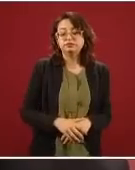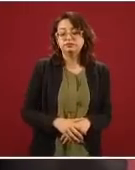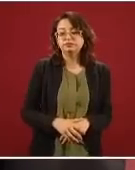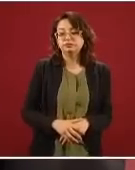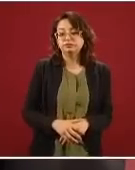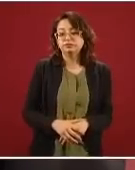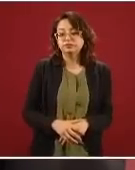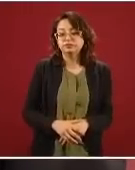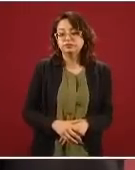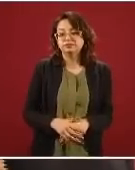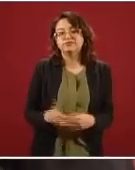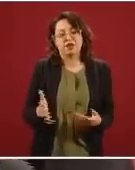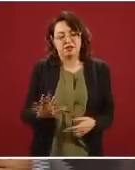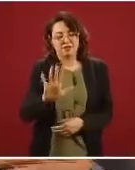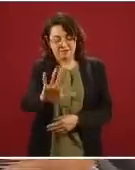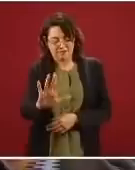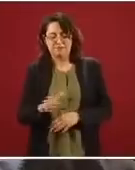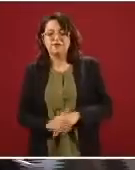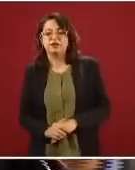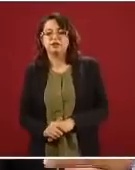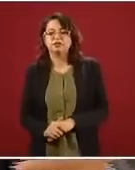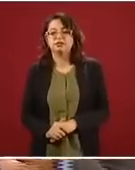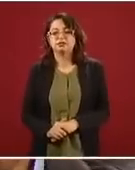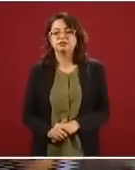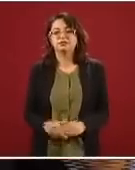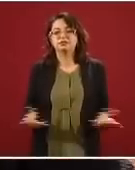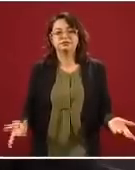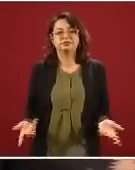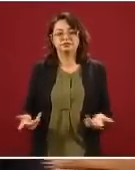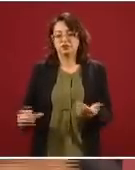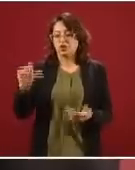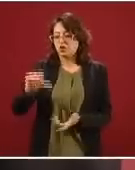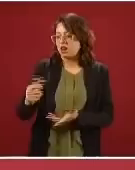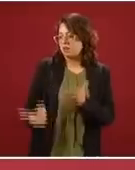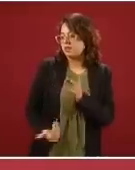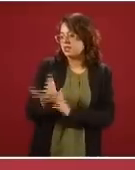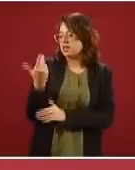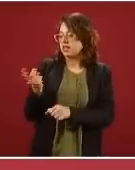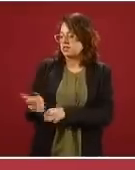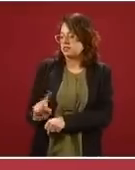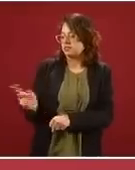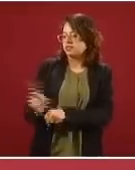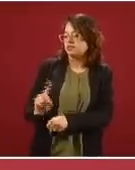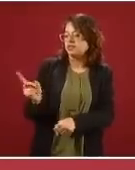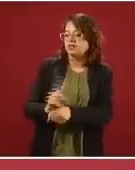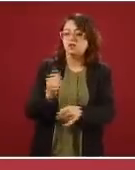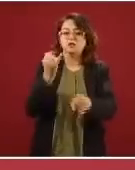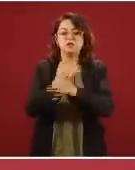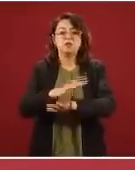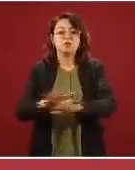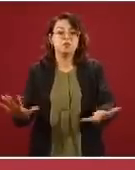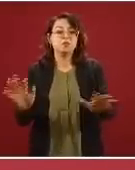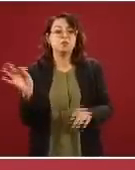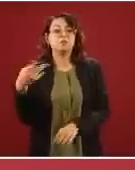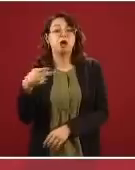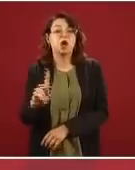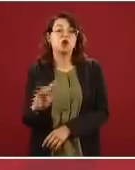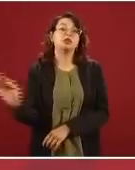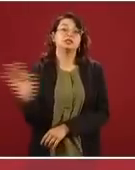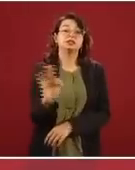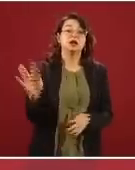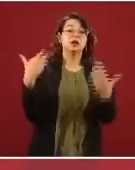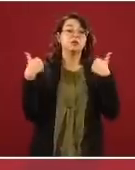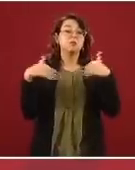existiera, si no tuviésemos esta posibilidad, estas mañaneras, no nos